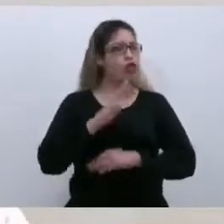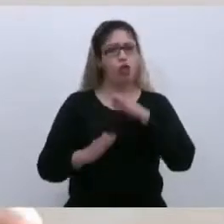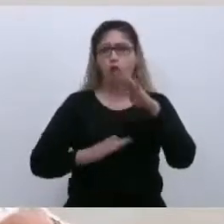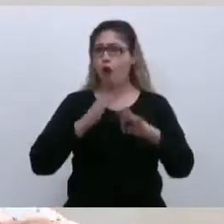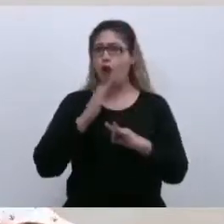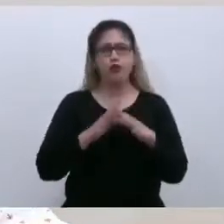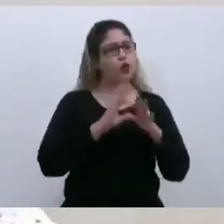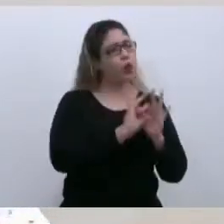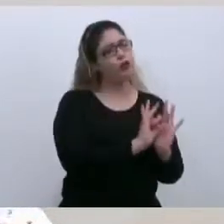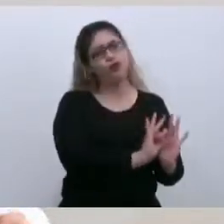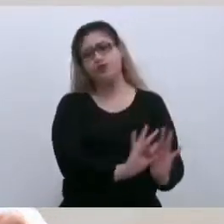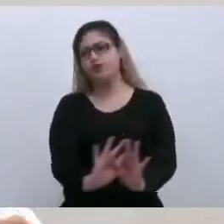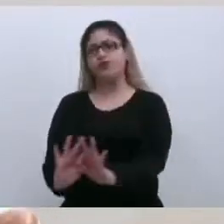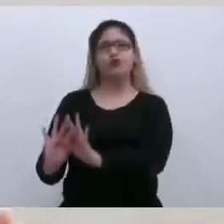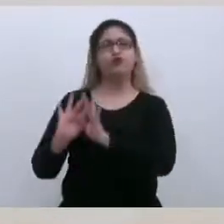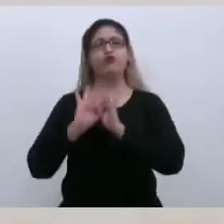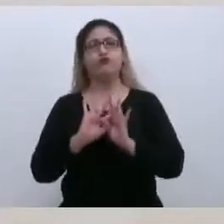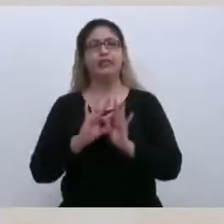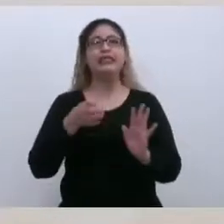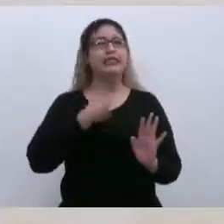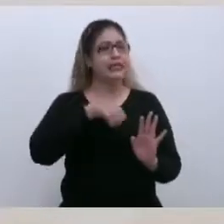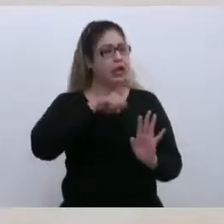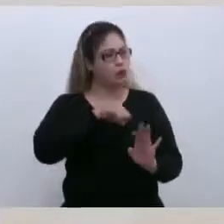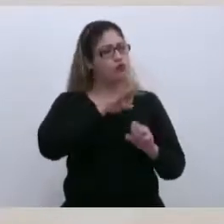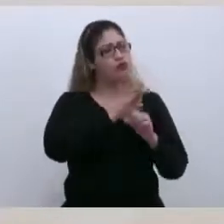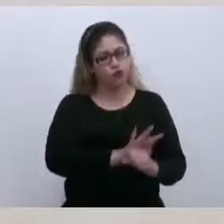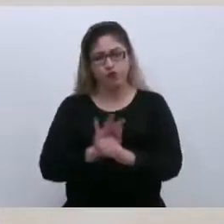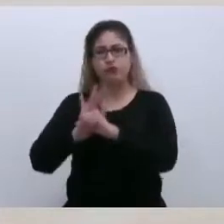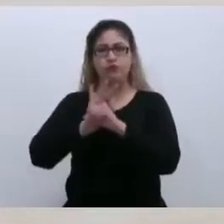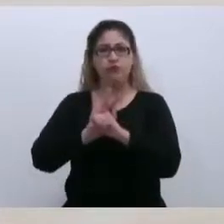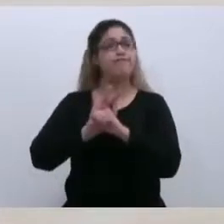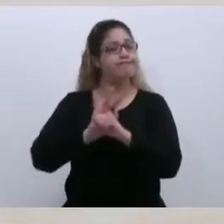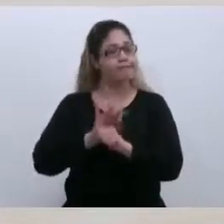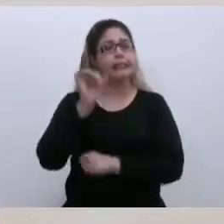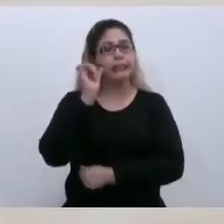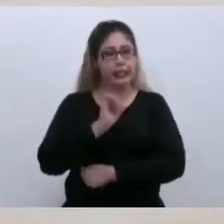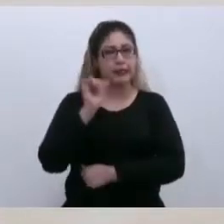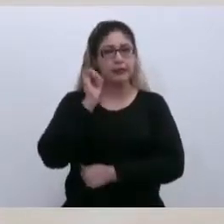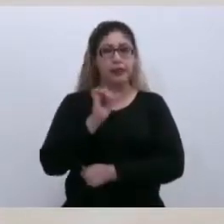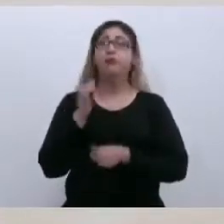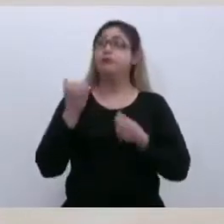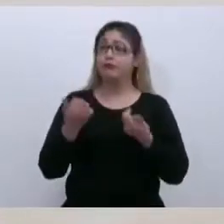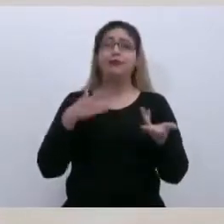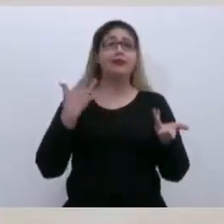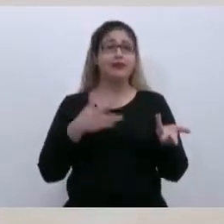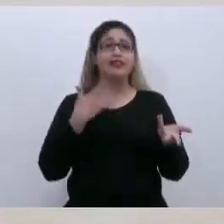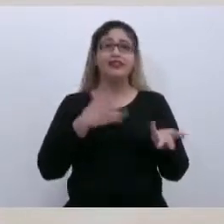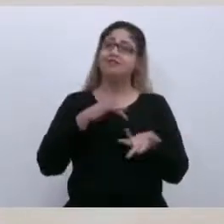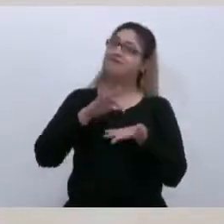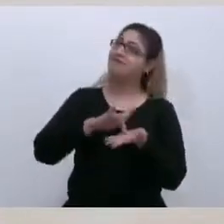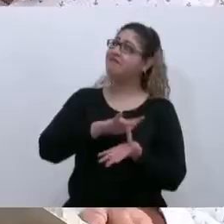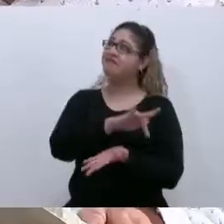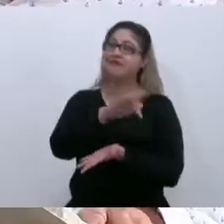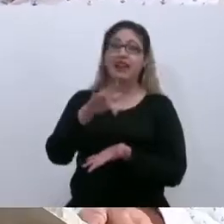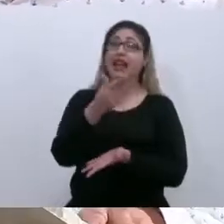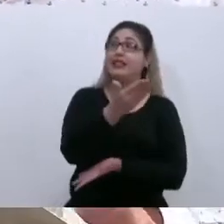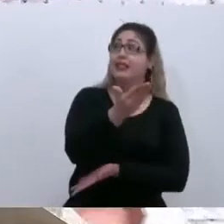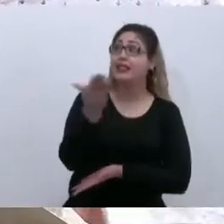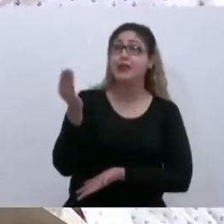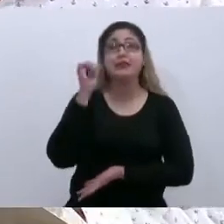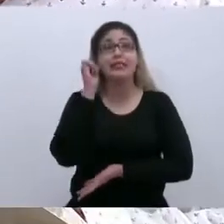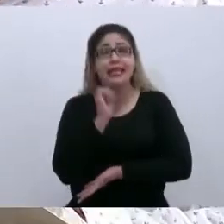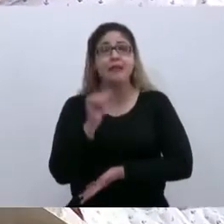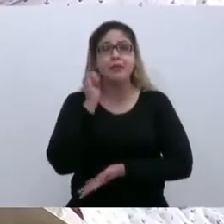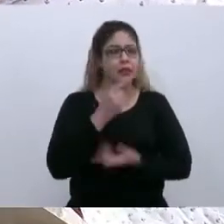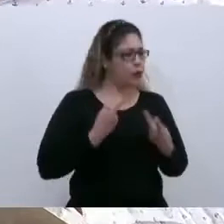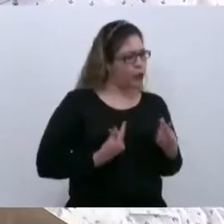tema de salud. Gracias por ese profesionalismo, dedicación, espíritu de servicio